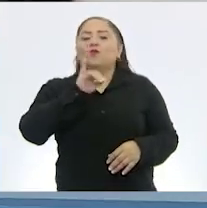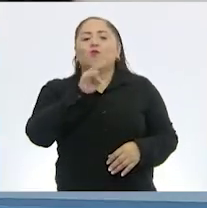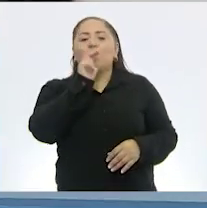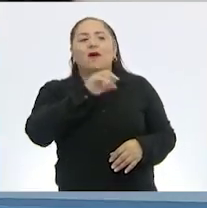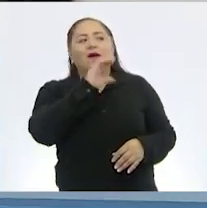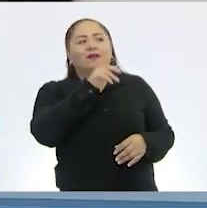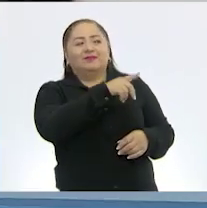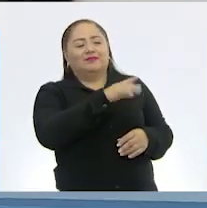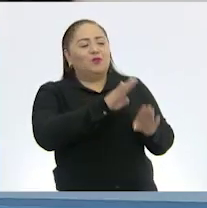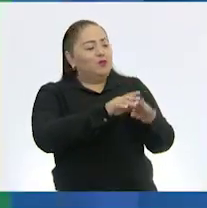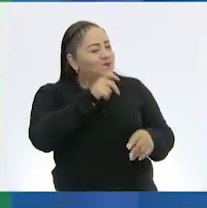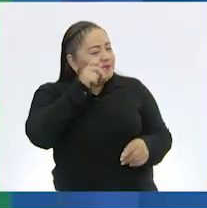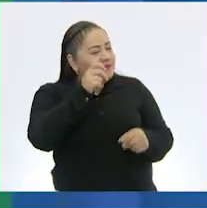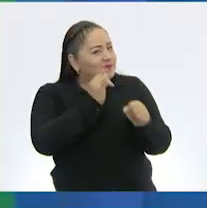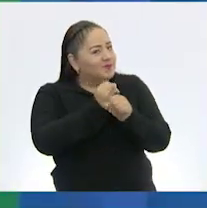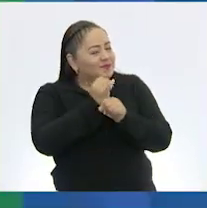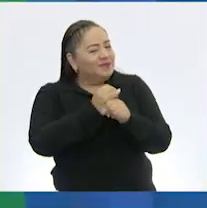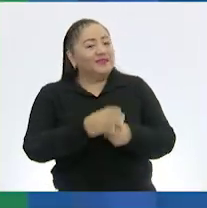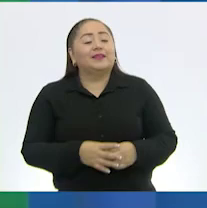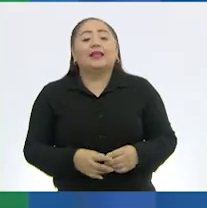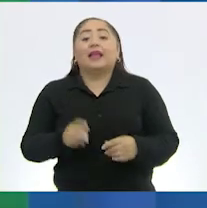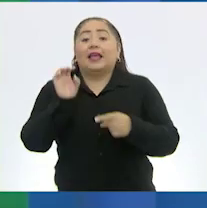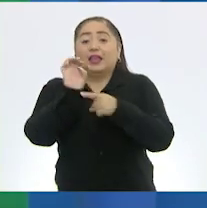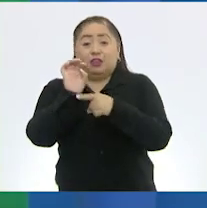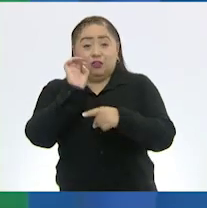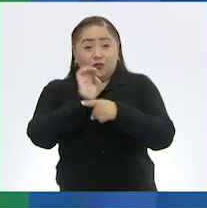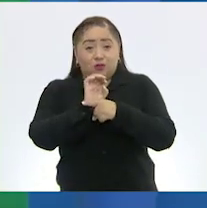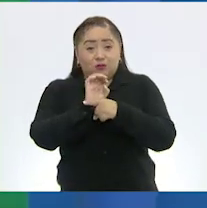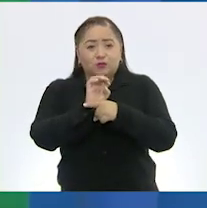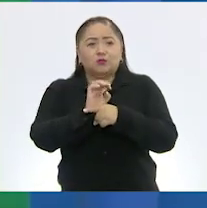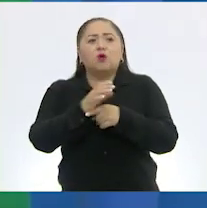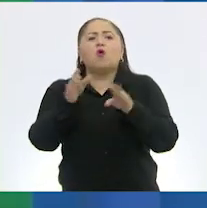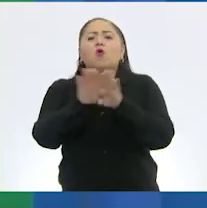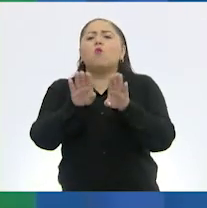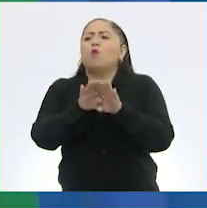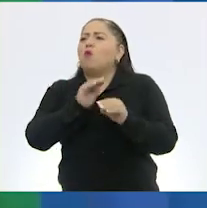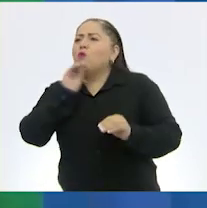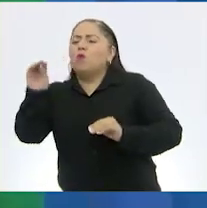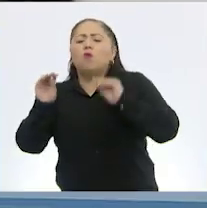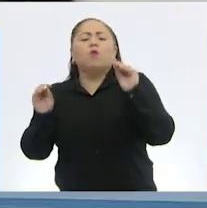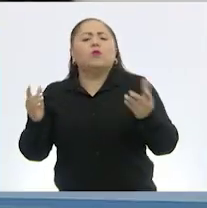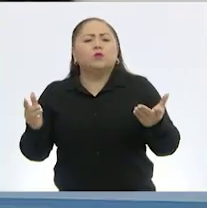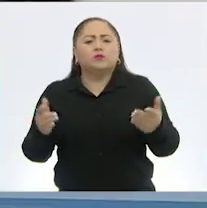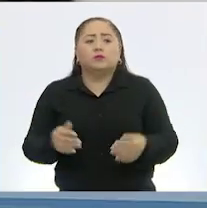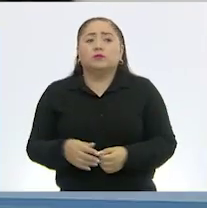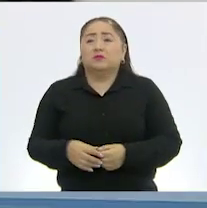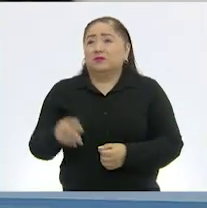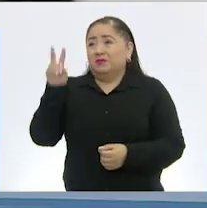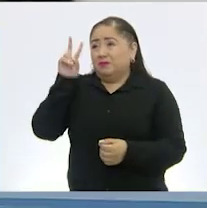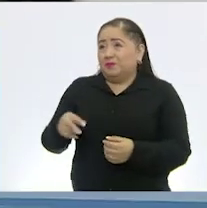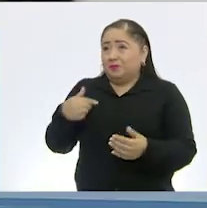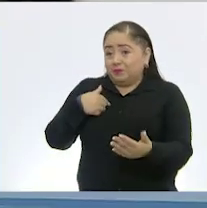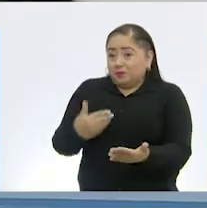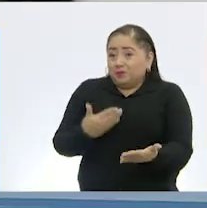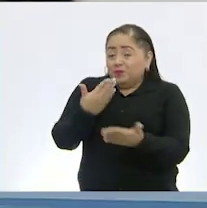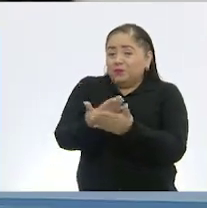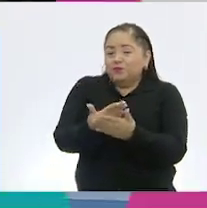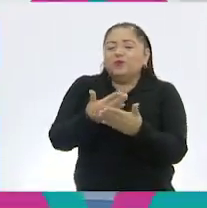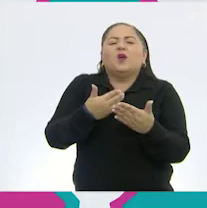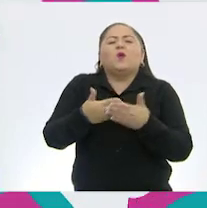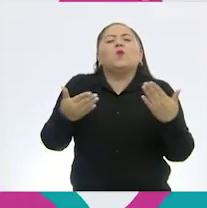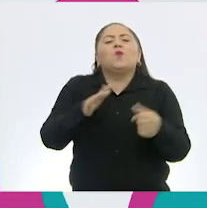Carlos. Elemental. Entonces, ¿cómo la colocaríamos? Mi propuesta es la